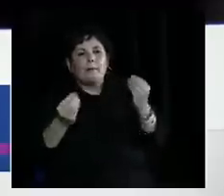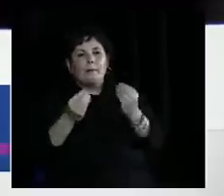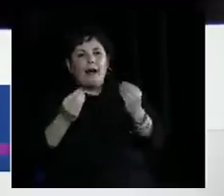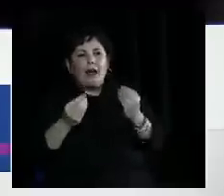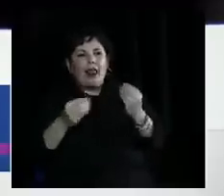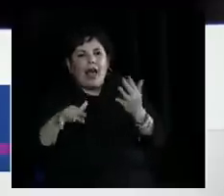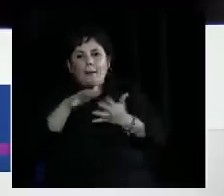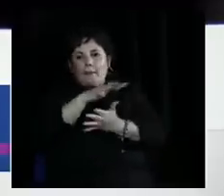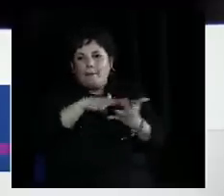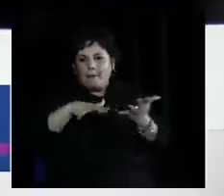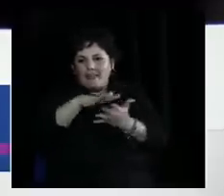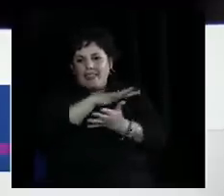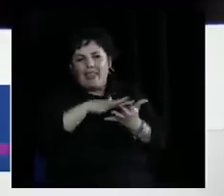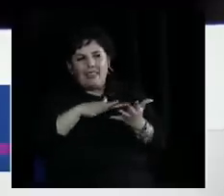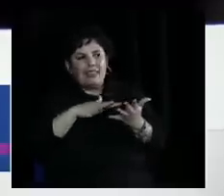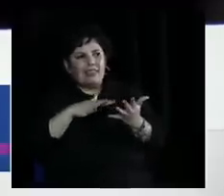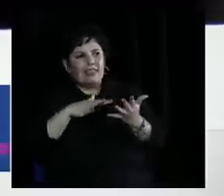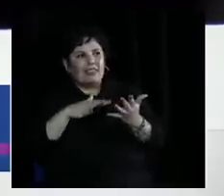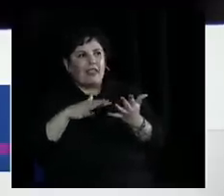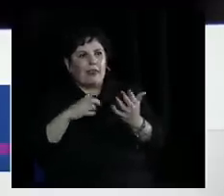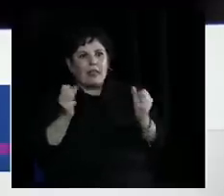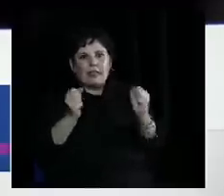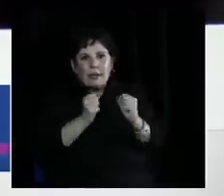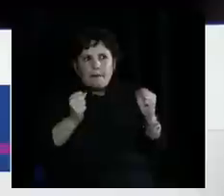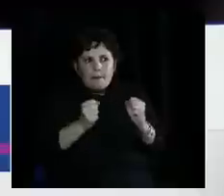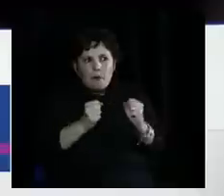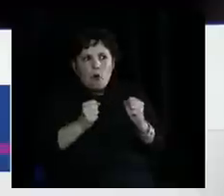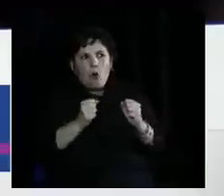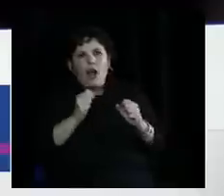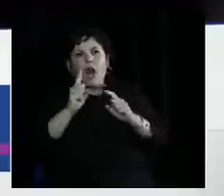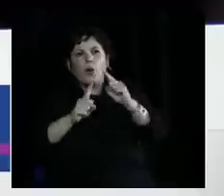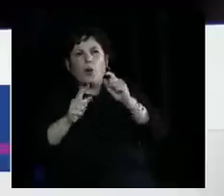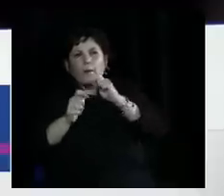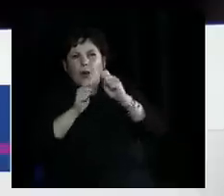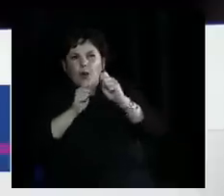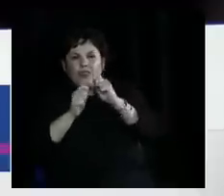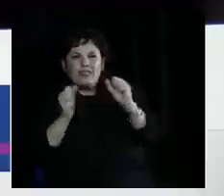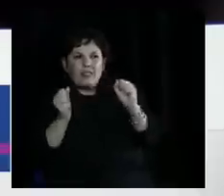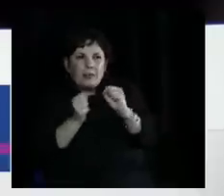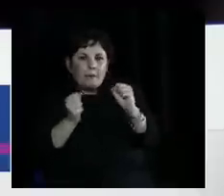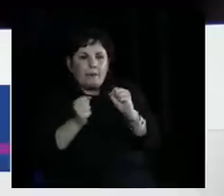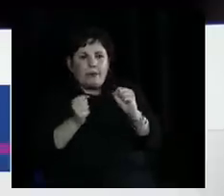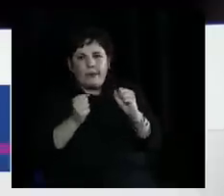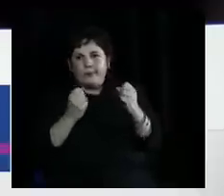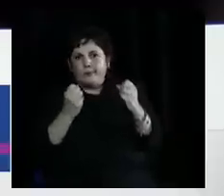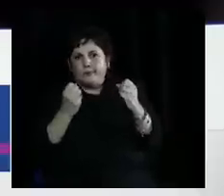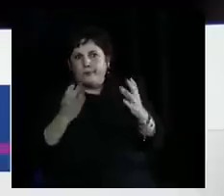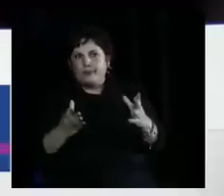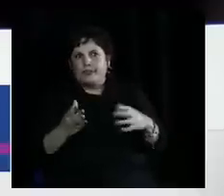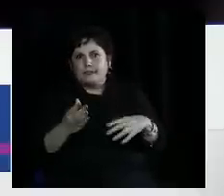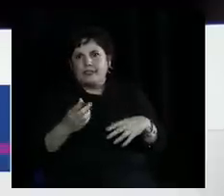un ambiente de temor en algunos periodistas, porque naturalmente